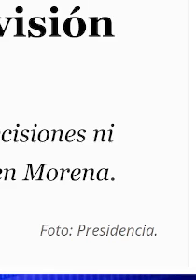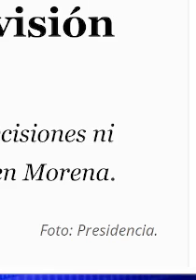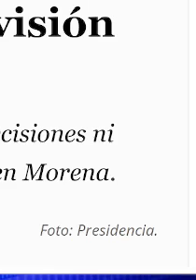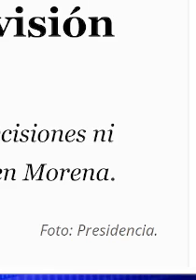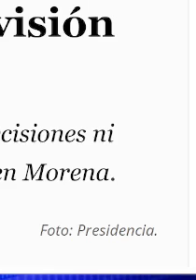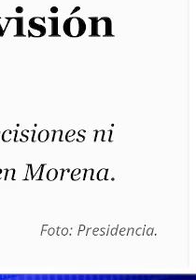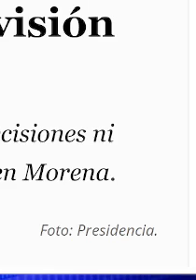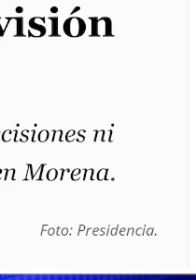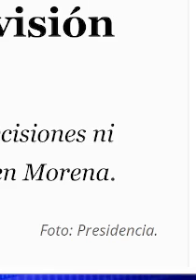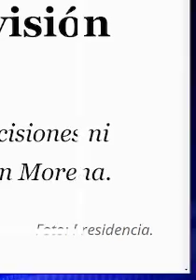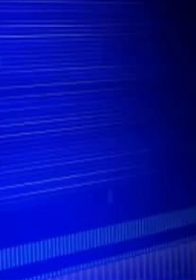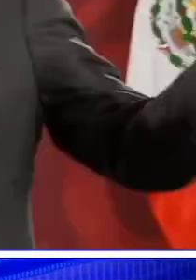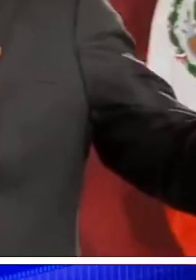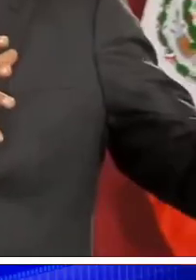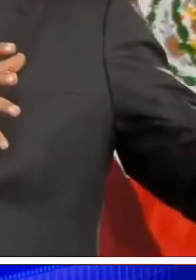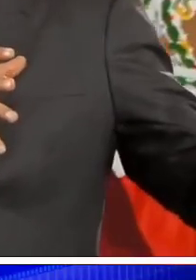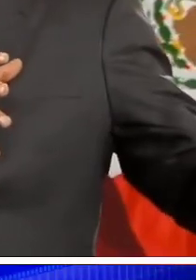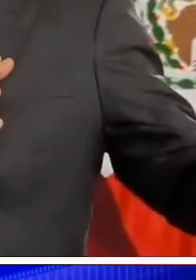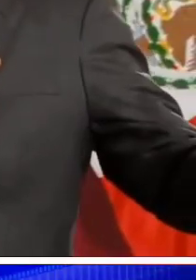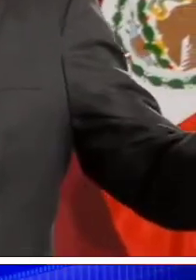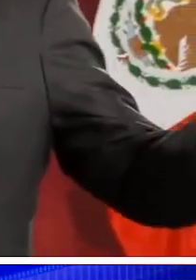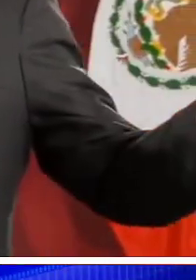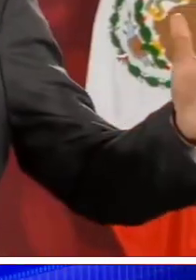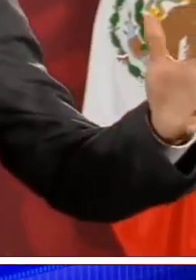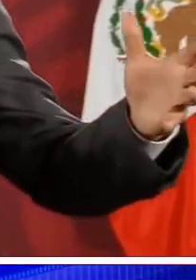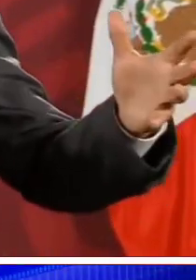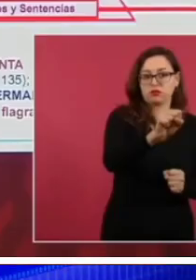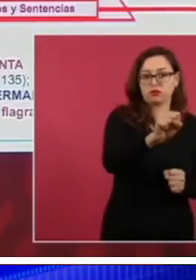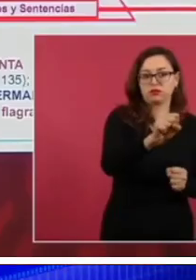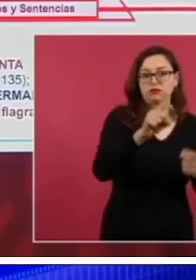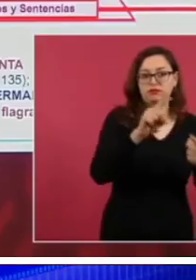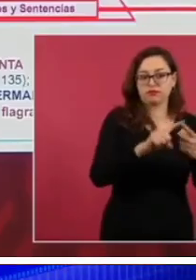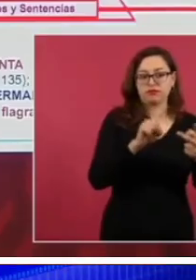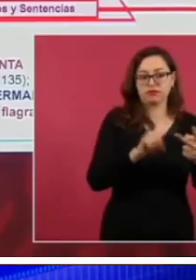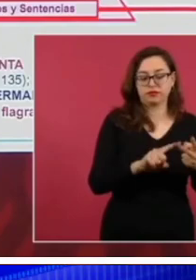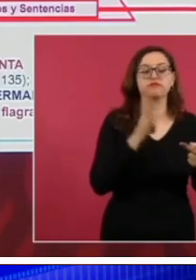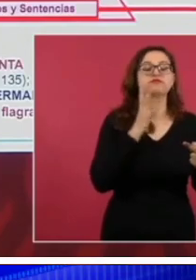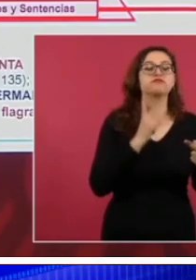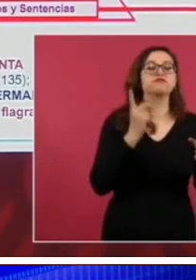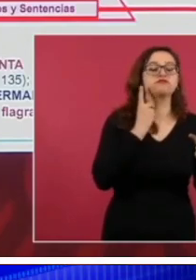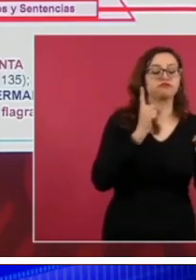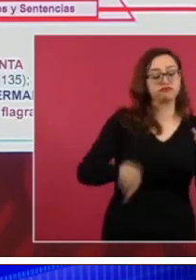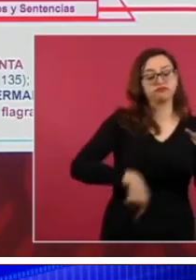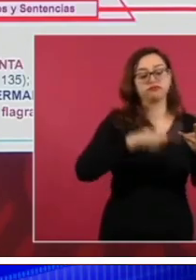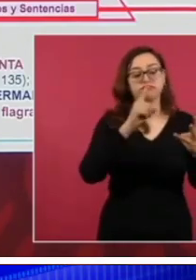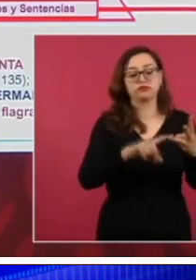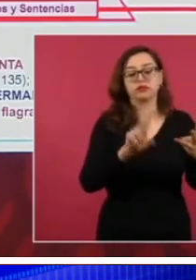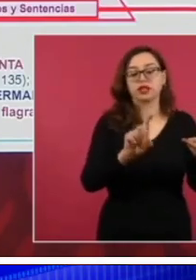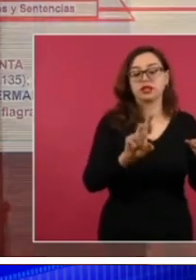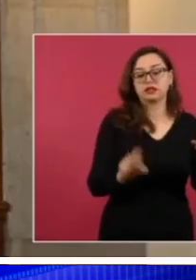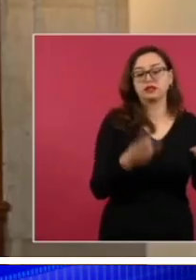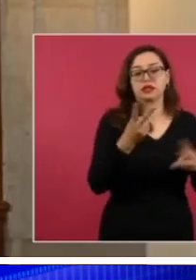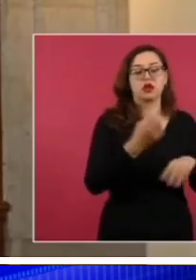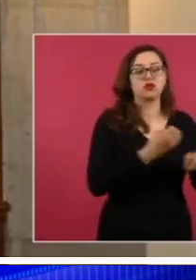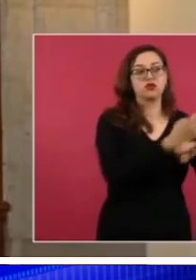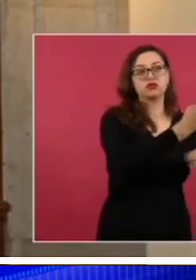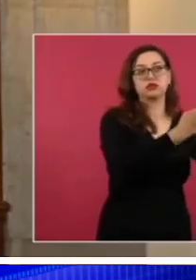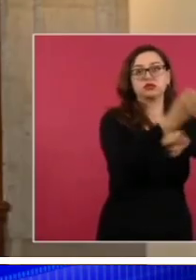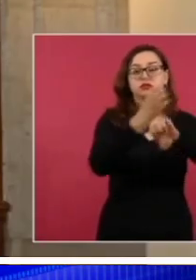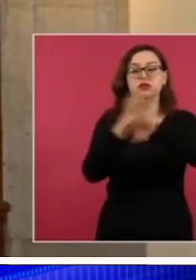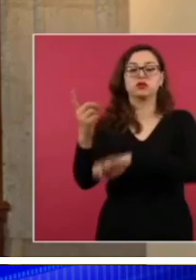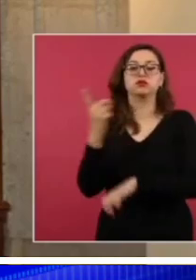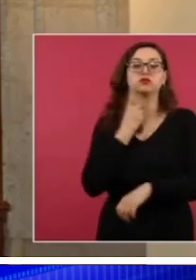traicionando por aquí por allá la cuarta transformación porque esto lo dejo también ver en otro caso que es en el caso de la